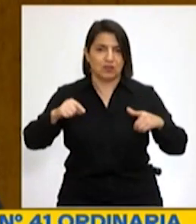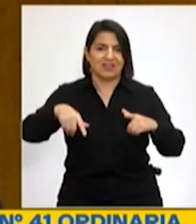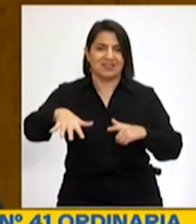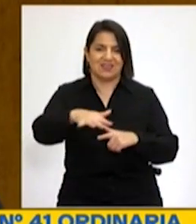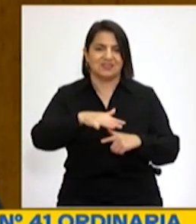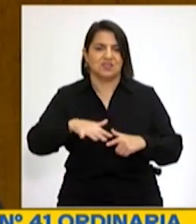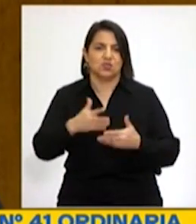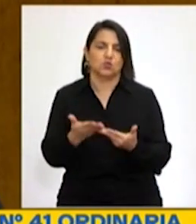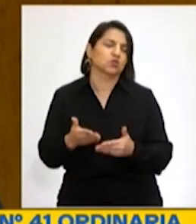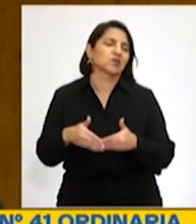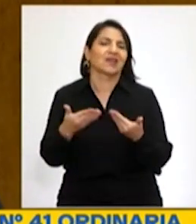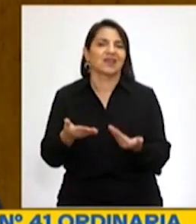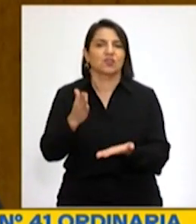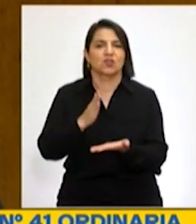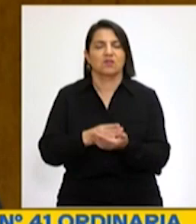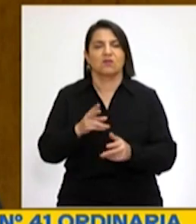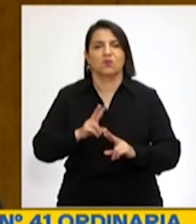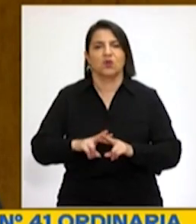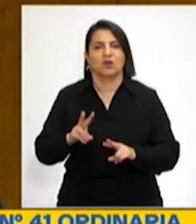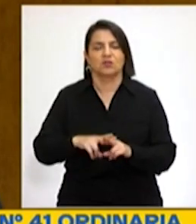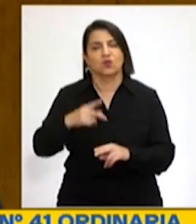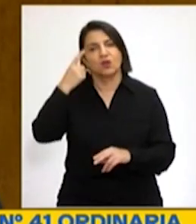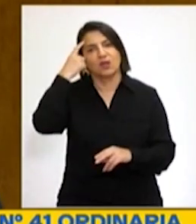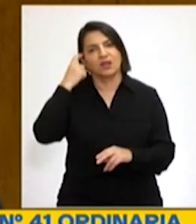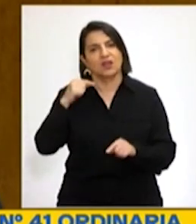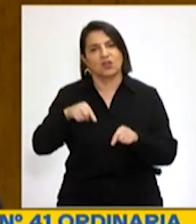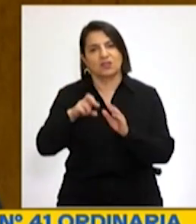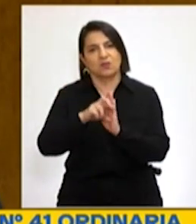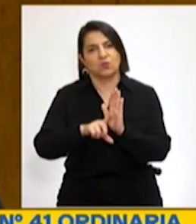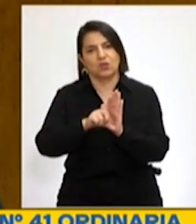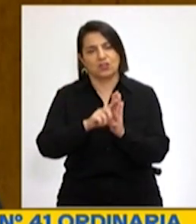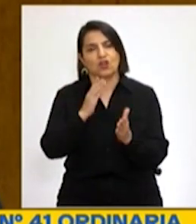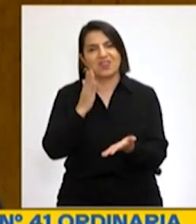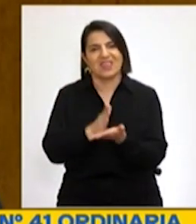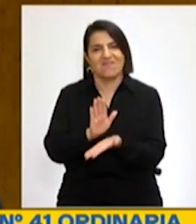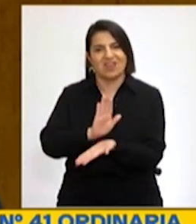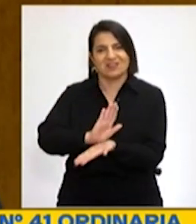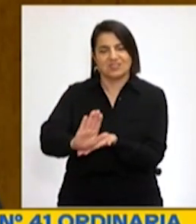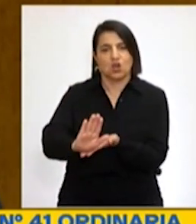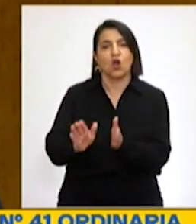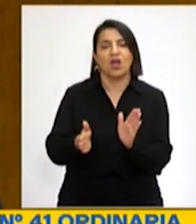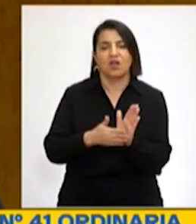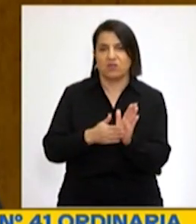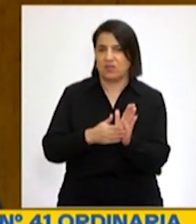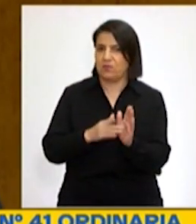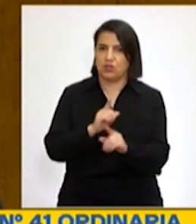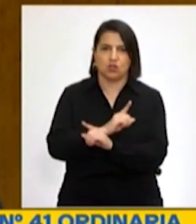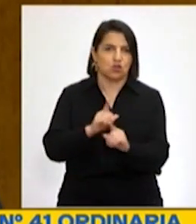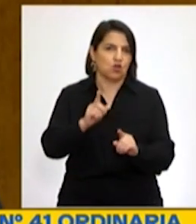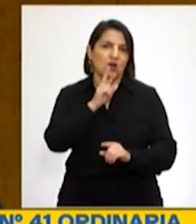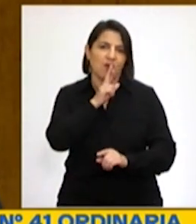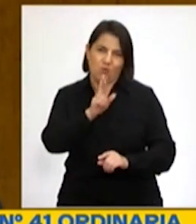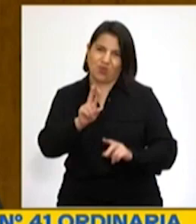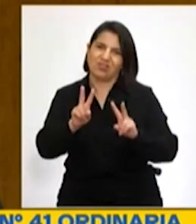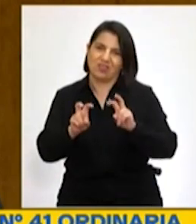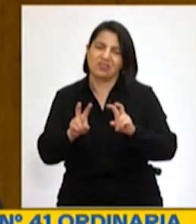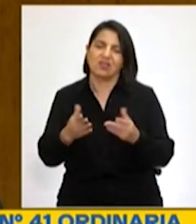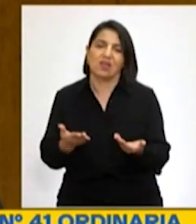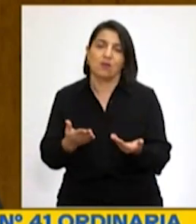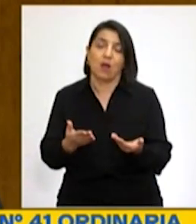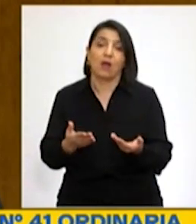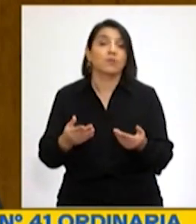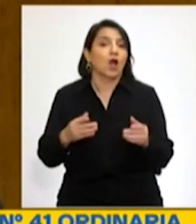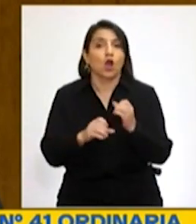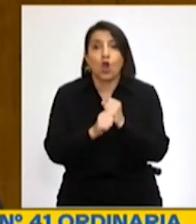situación esto hay que resolverlo y creo que este proyecto debe ser rechazado porque evidentemente no resuelve el fondo del problema lo único lo que hace al